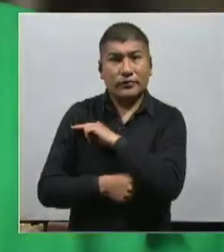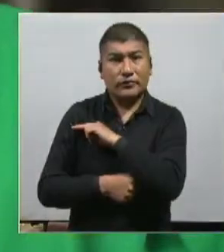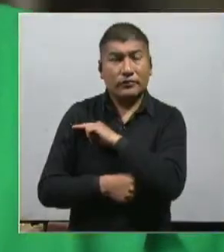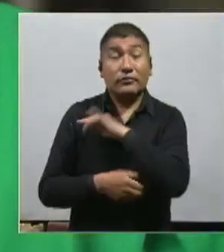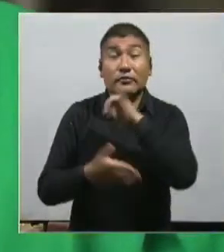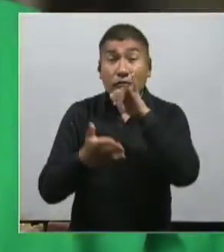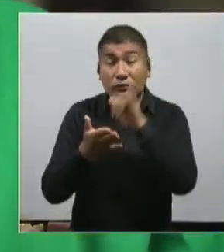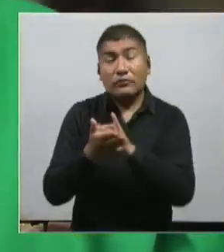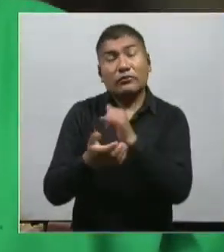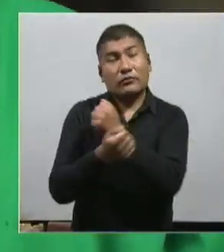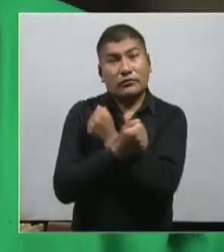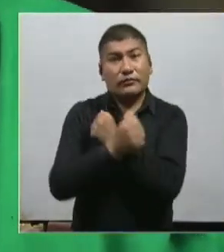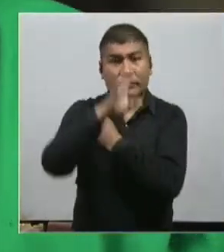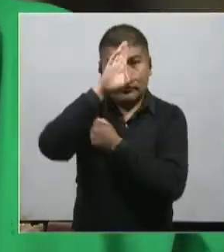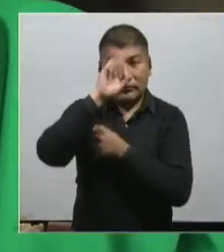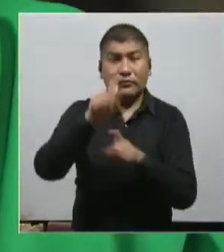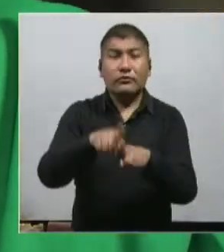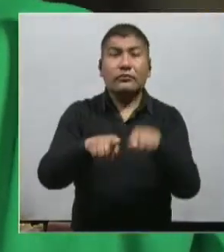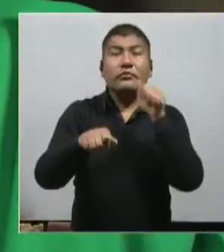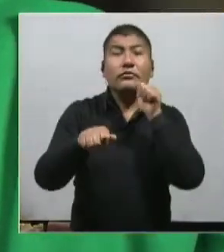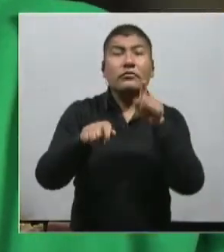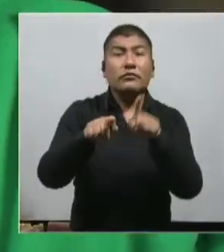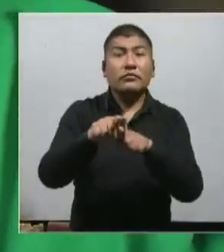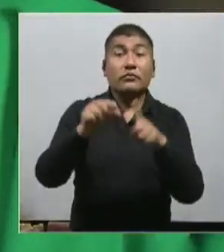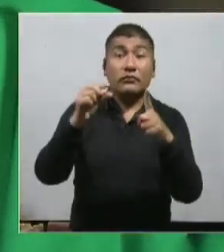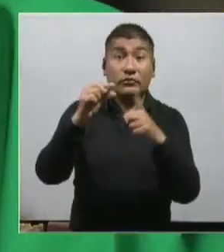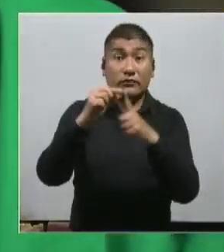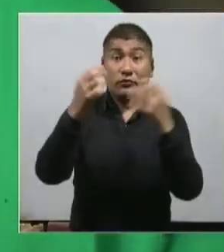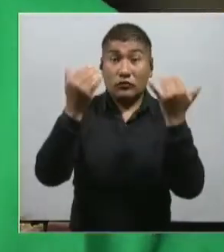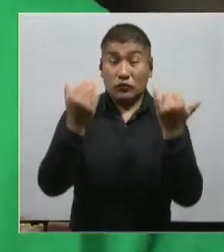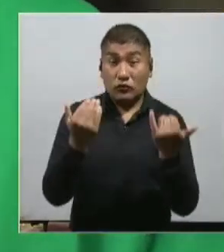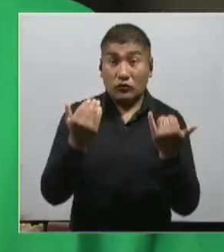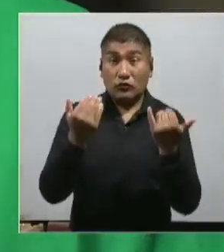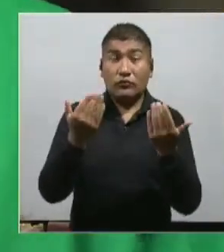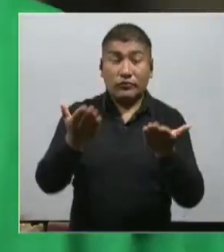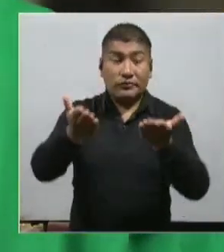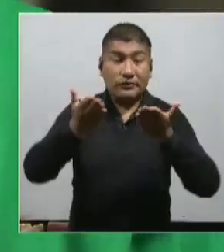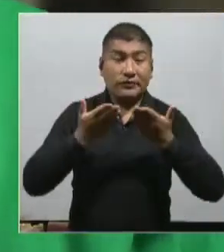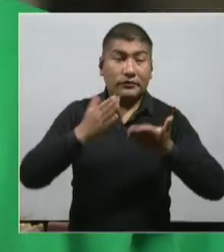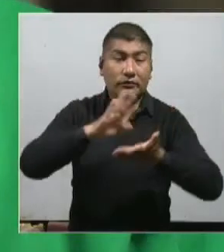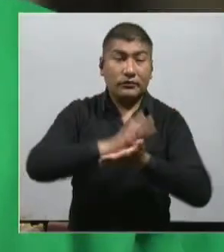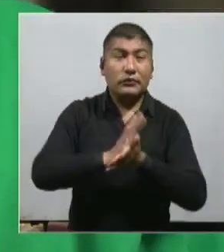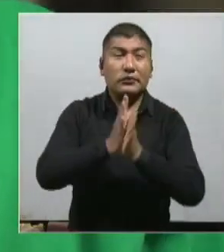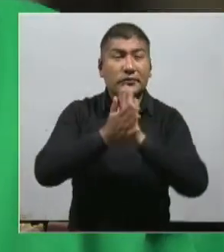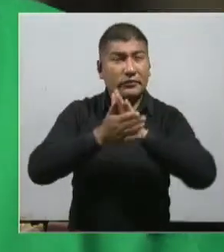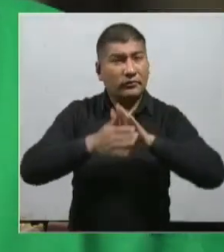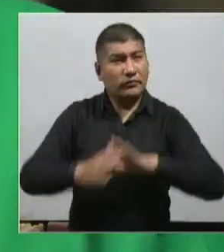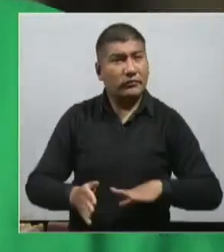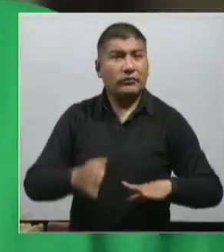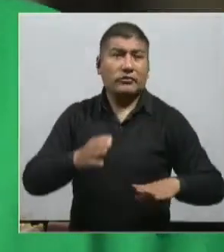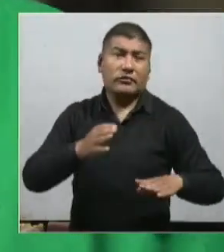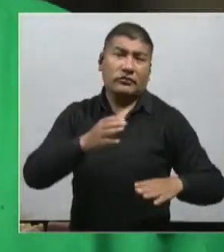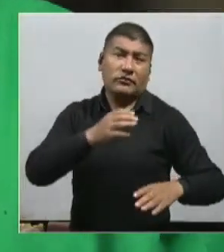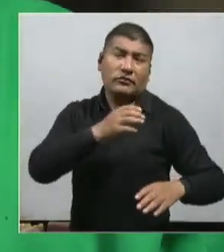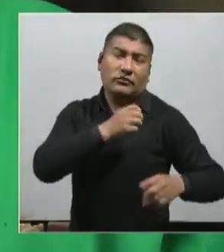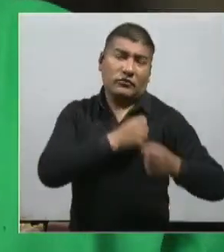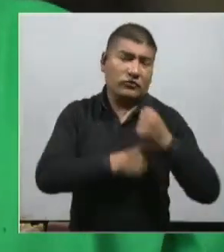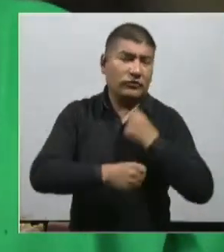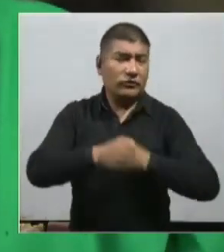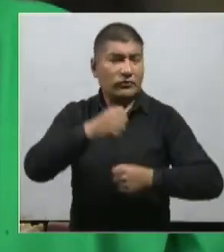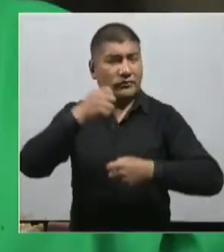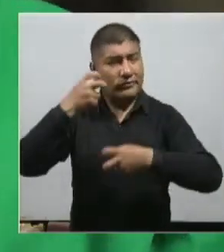eso, queridos hermanos, que la palabra de hoy nos dé paz en medio de los sufrimientos y en medio de